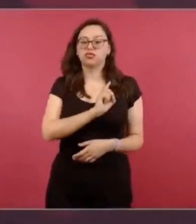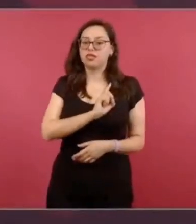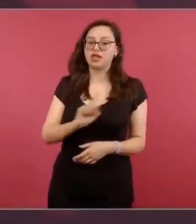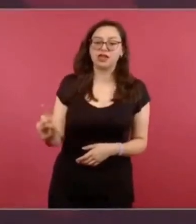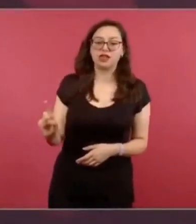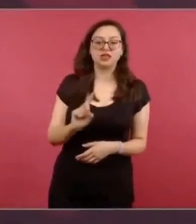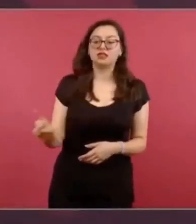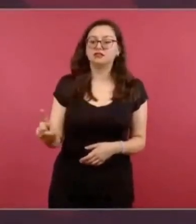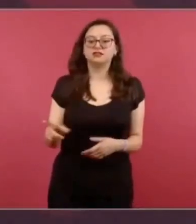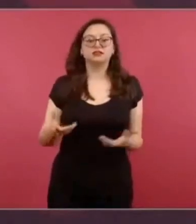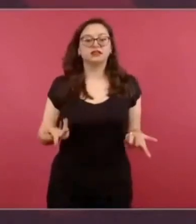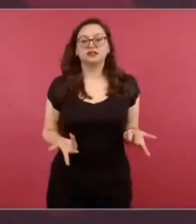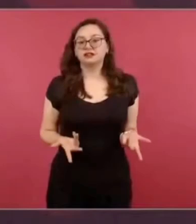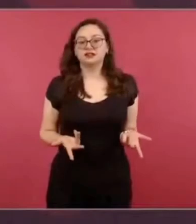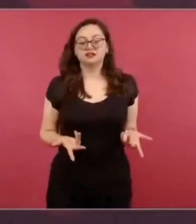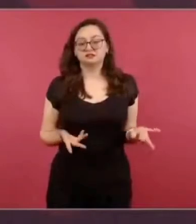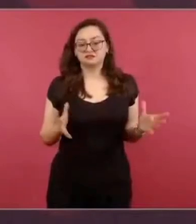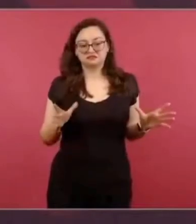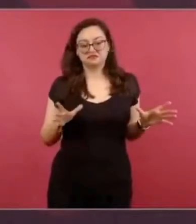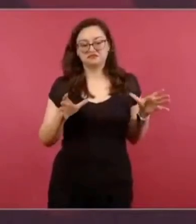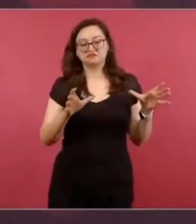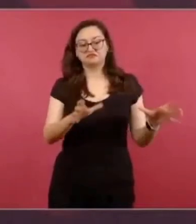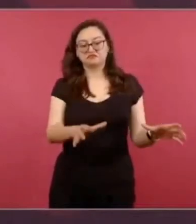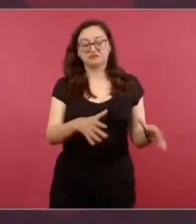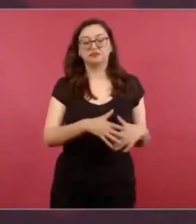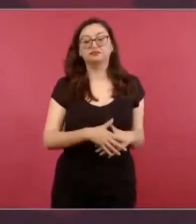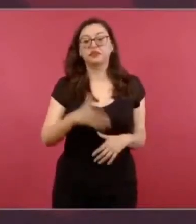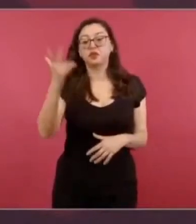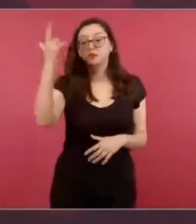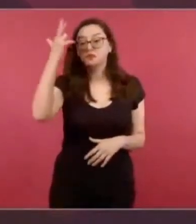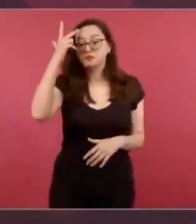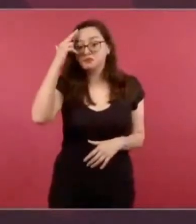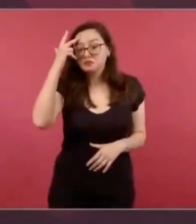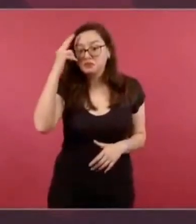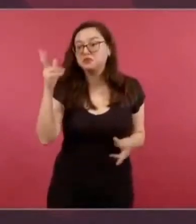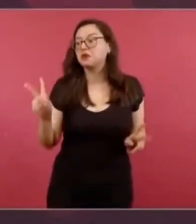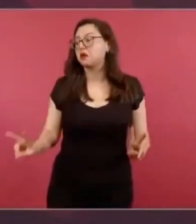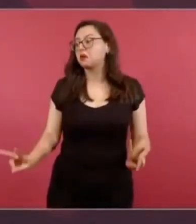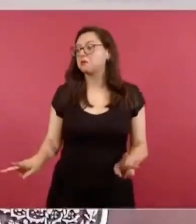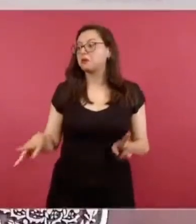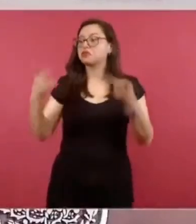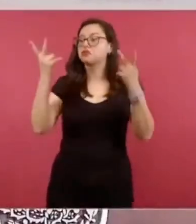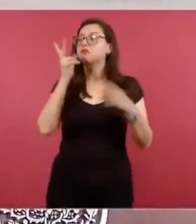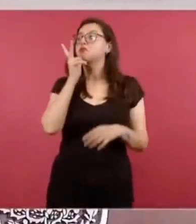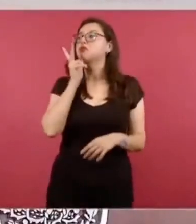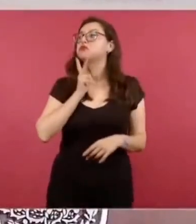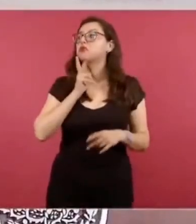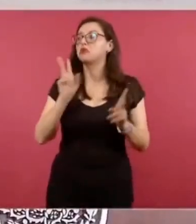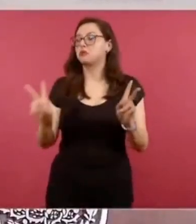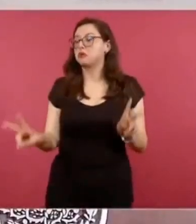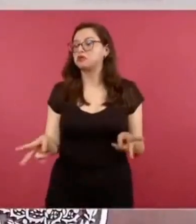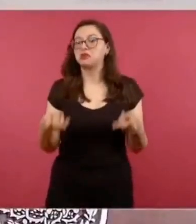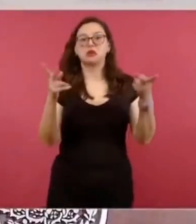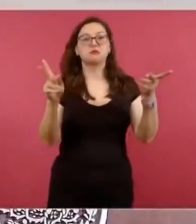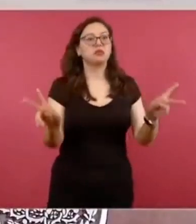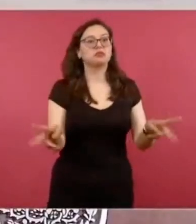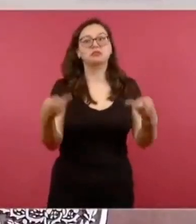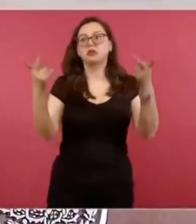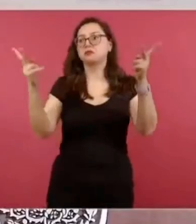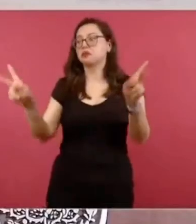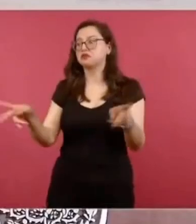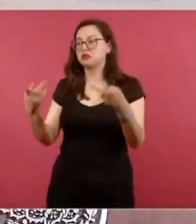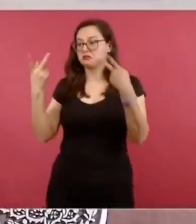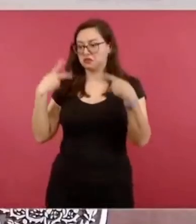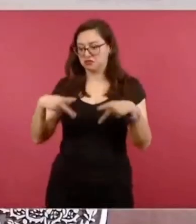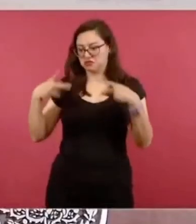que entregó el petróleo, los bienes naturales y esclavizó al pueblo de México? ¿Qué no fueron